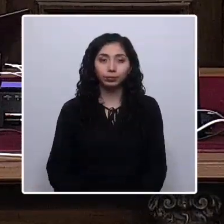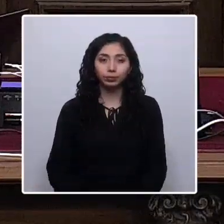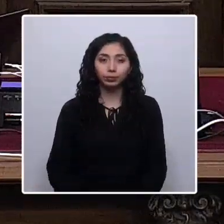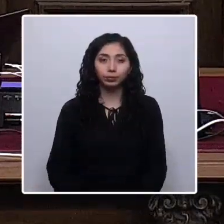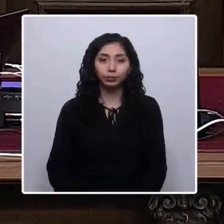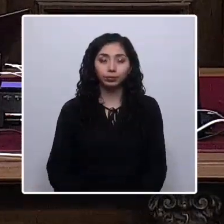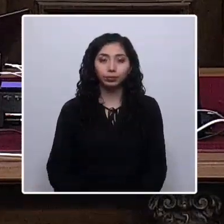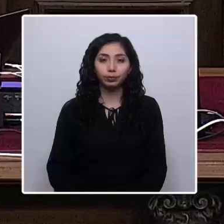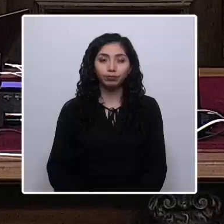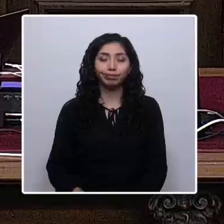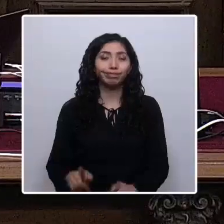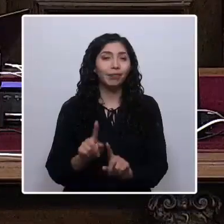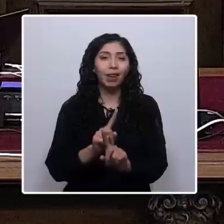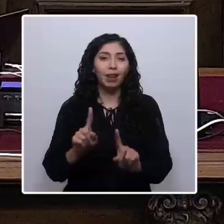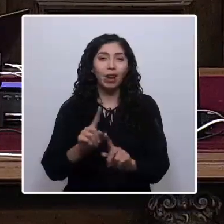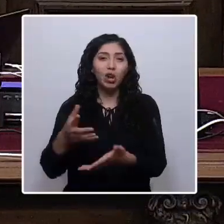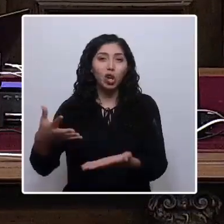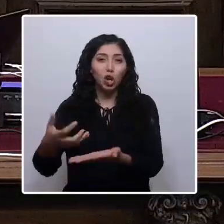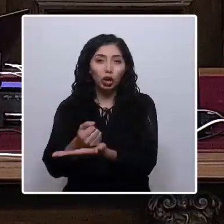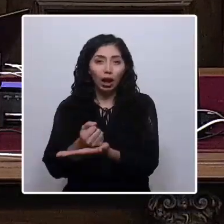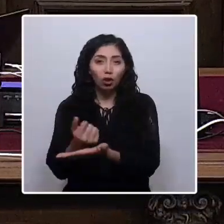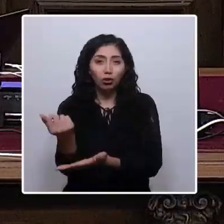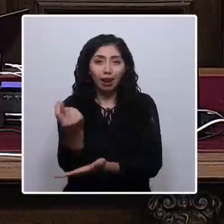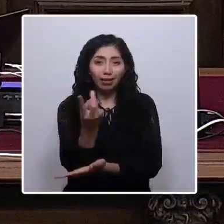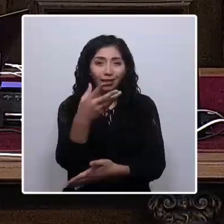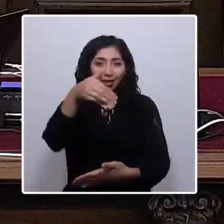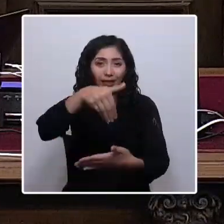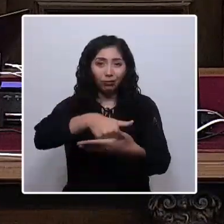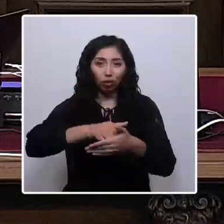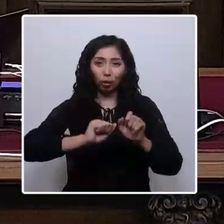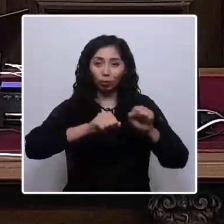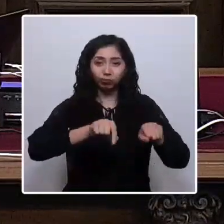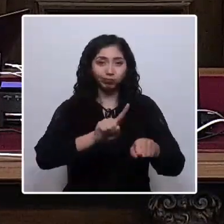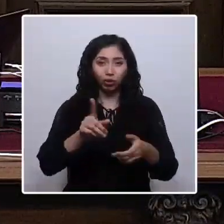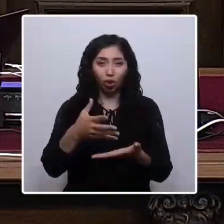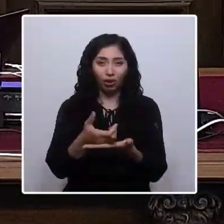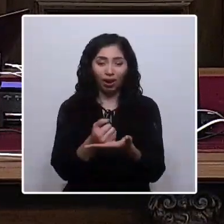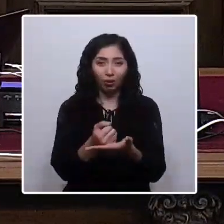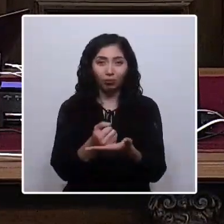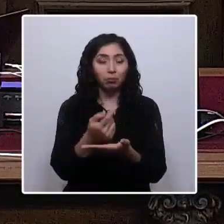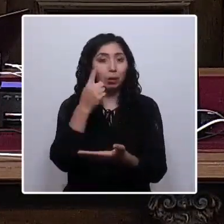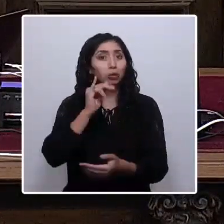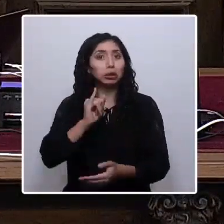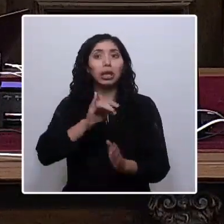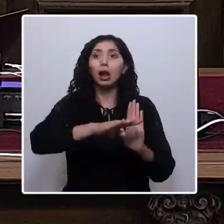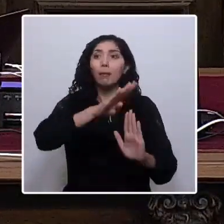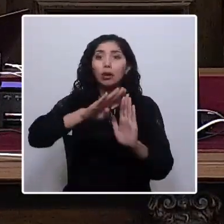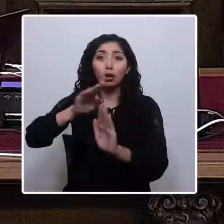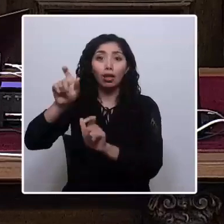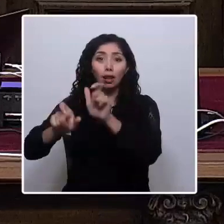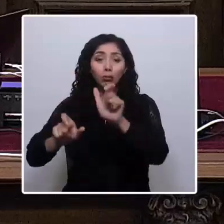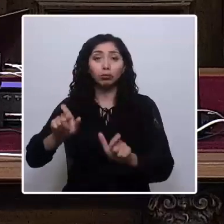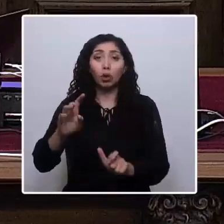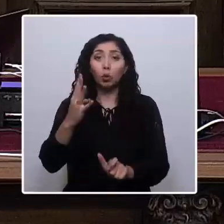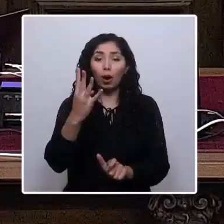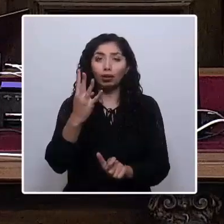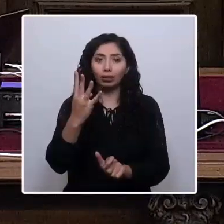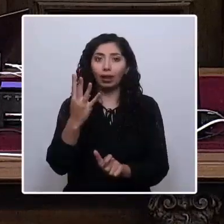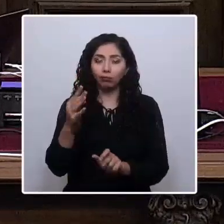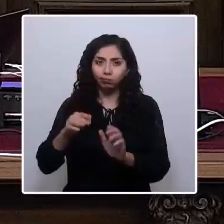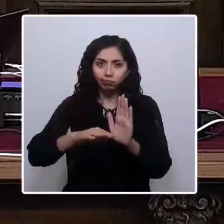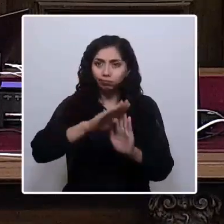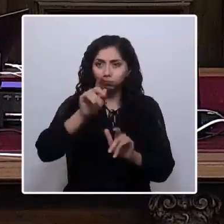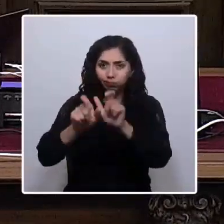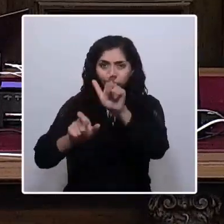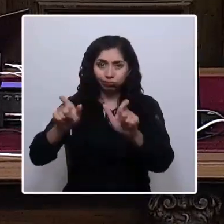Por no haber alcanzado el quórum para su aprobación, pero haber sido votado favorablemente por la cuarta parte de las y los convencionales